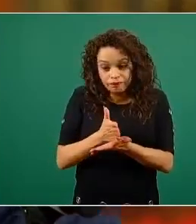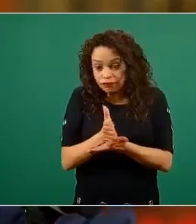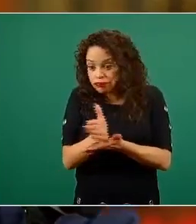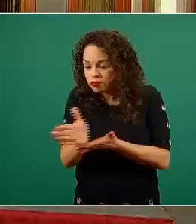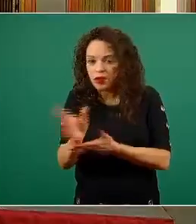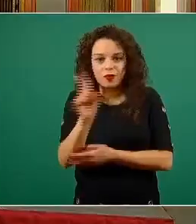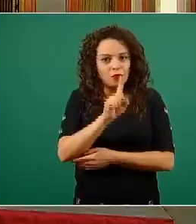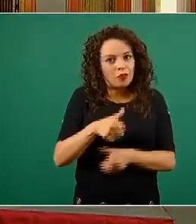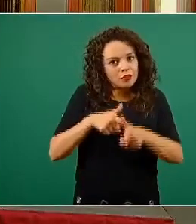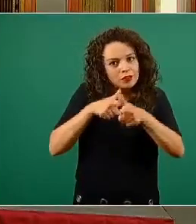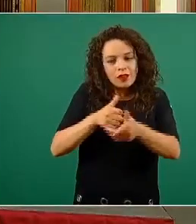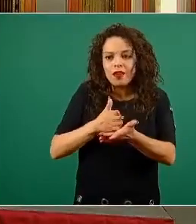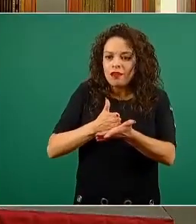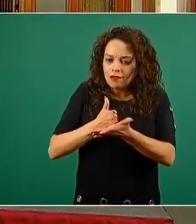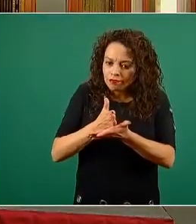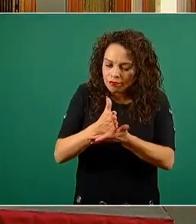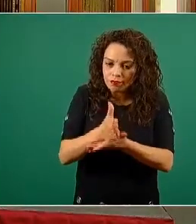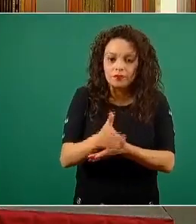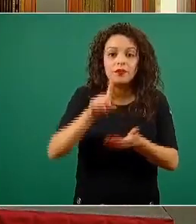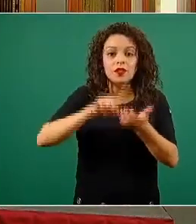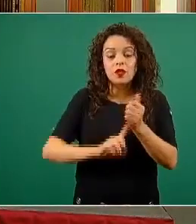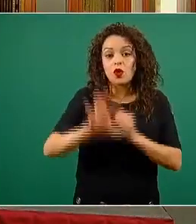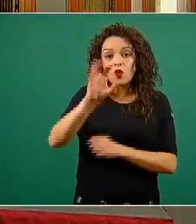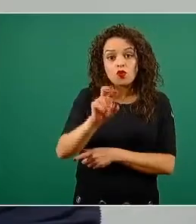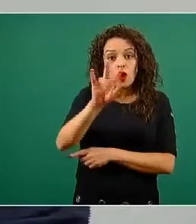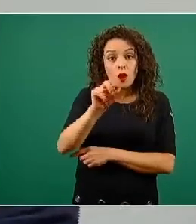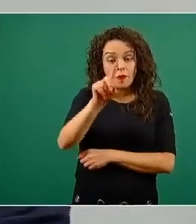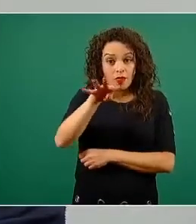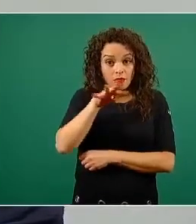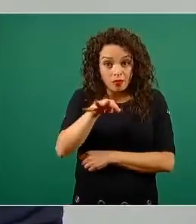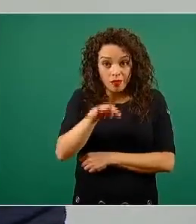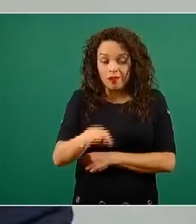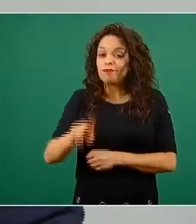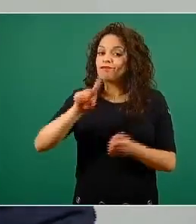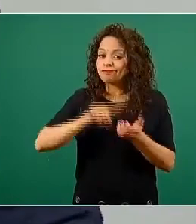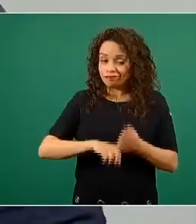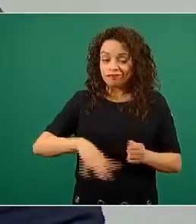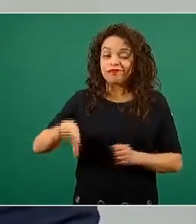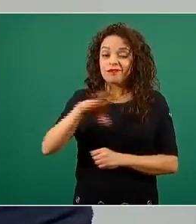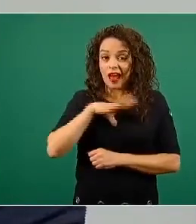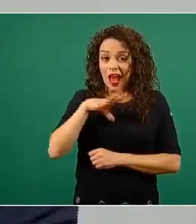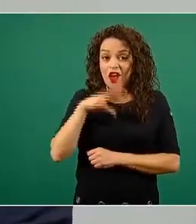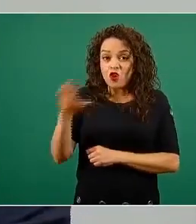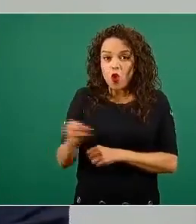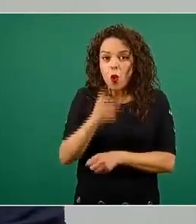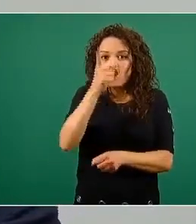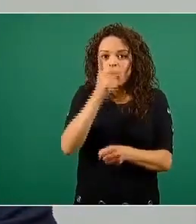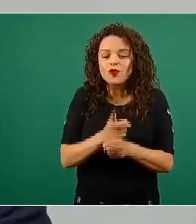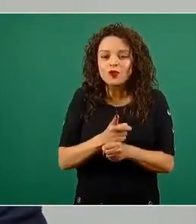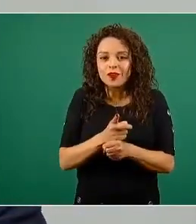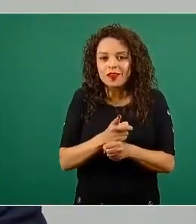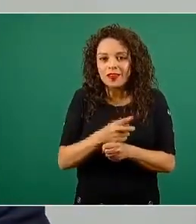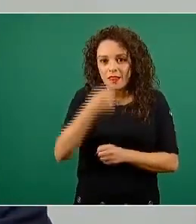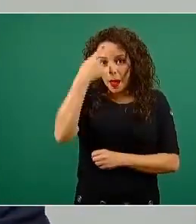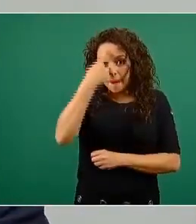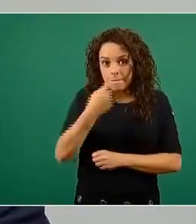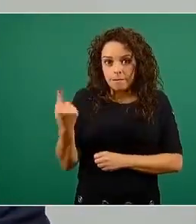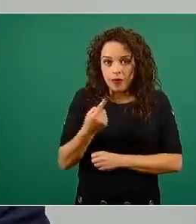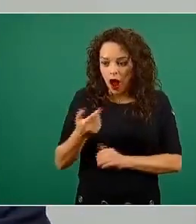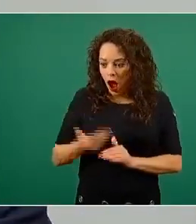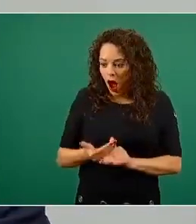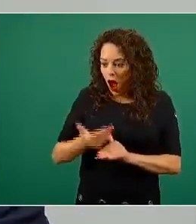objetivo. La COVID-19 nos ofrece una oportunidad de responder de manera proactiva